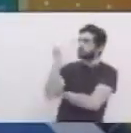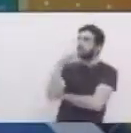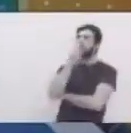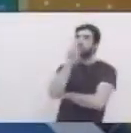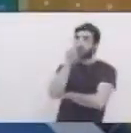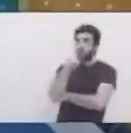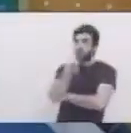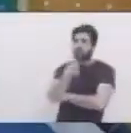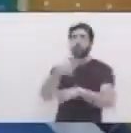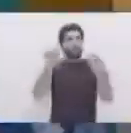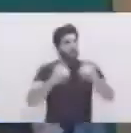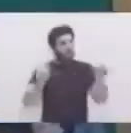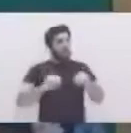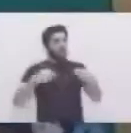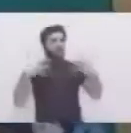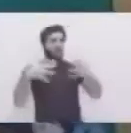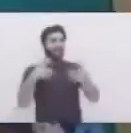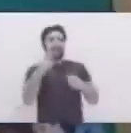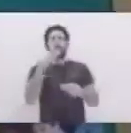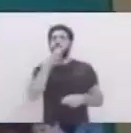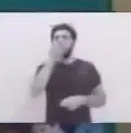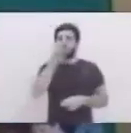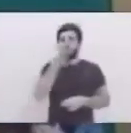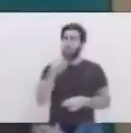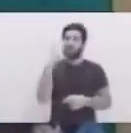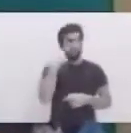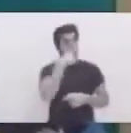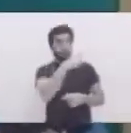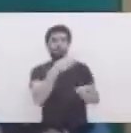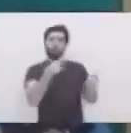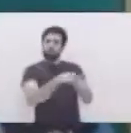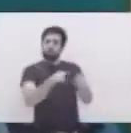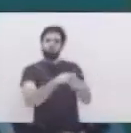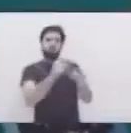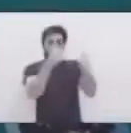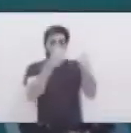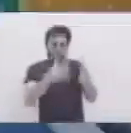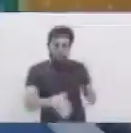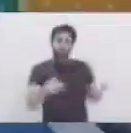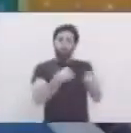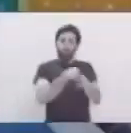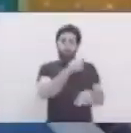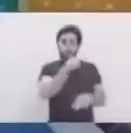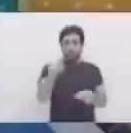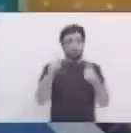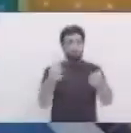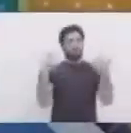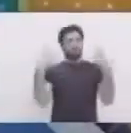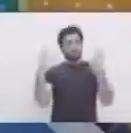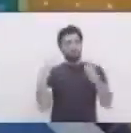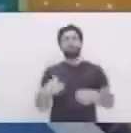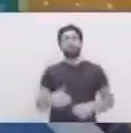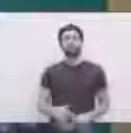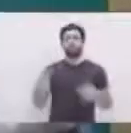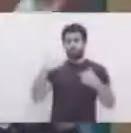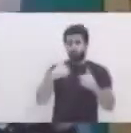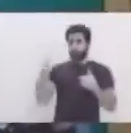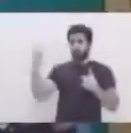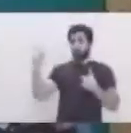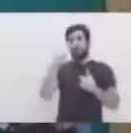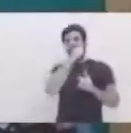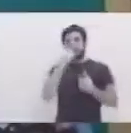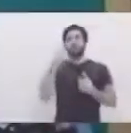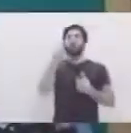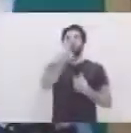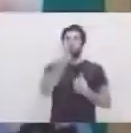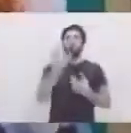¡Te felicito! Miren, chicos, es muy buen alumno. Muy bien, entonces esta canción va a sonar y tú me vas a seguir, ¿de acuerdo? Vamos a ir haciendo